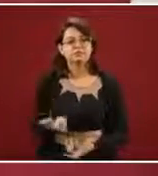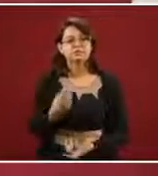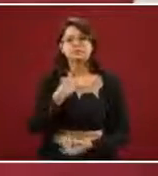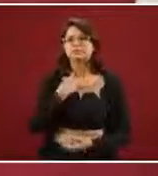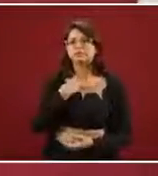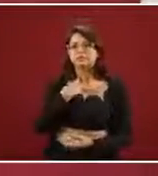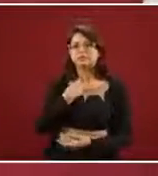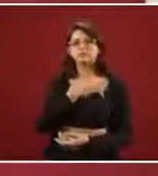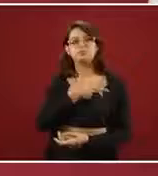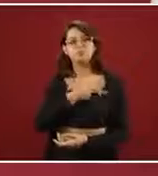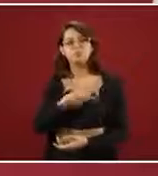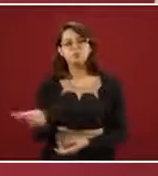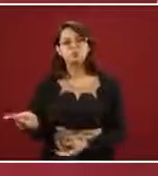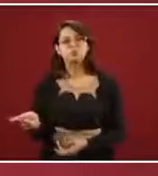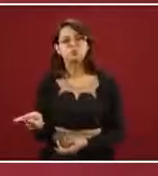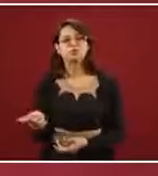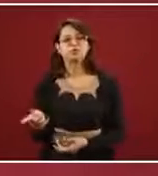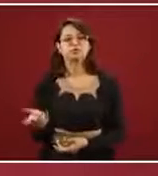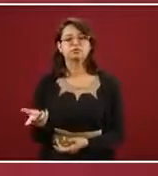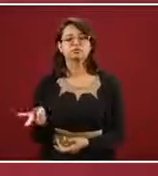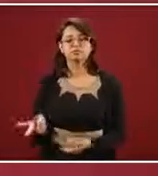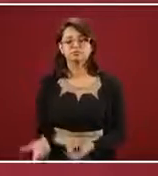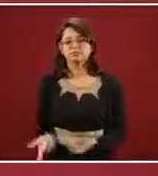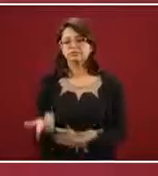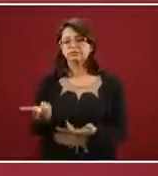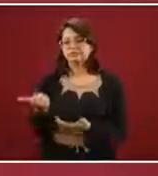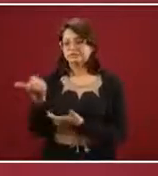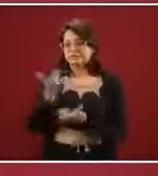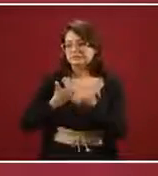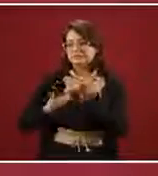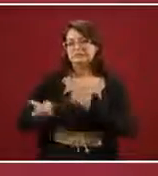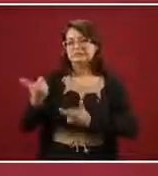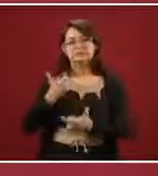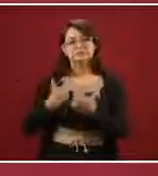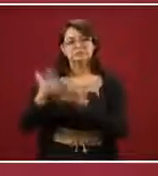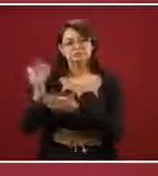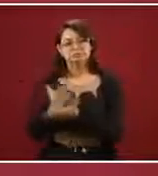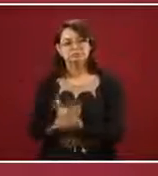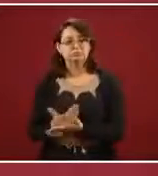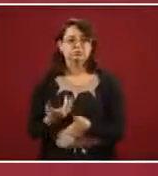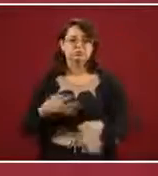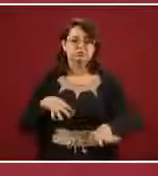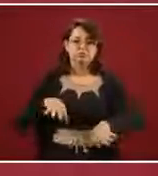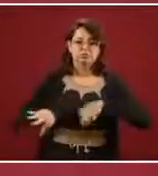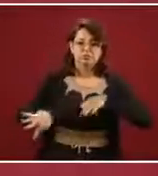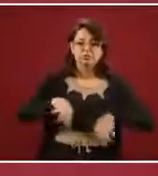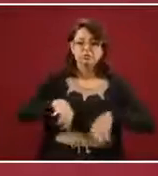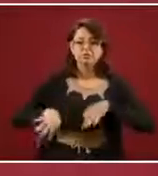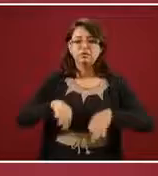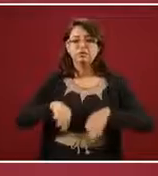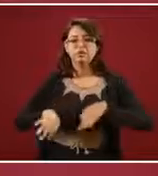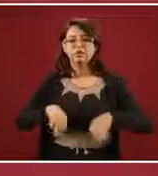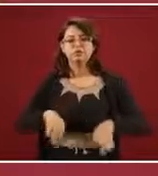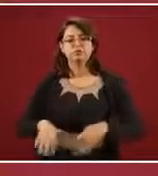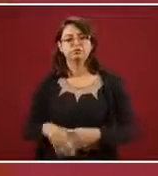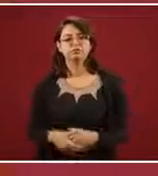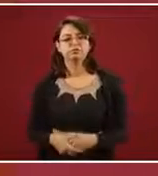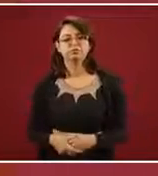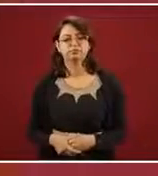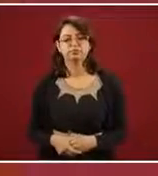necesitada, más pobre, de menos ingresos, trabajadores.